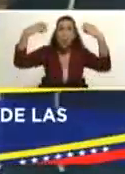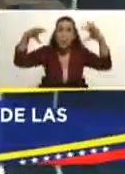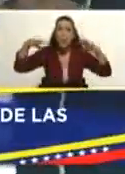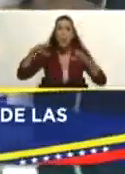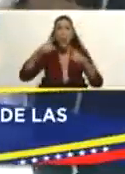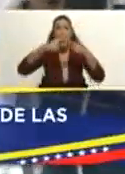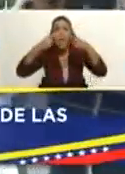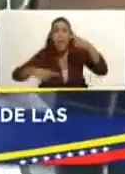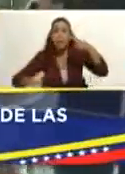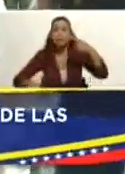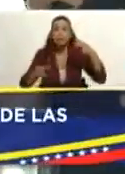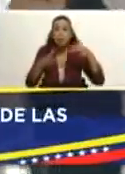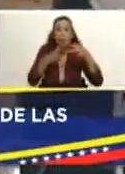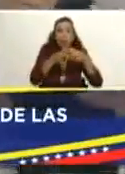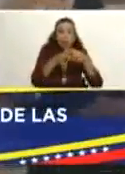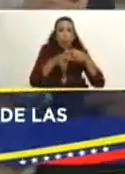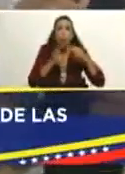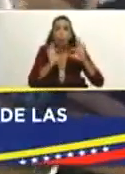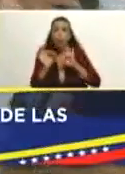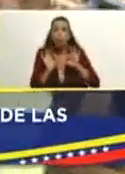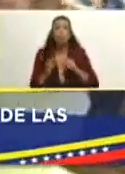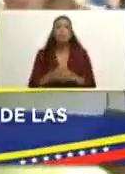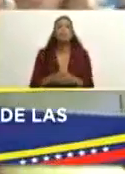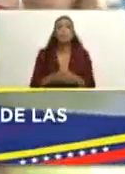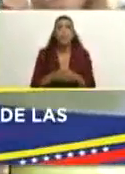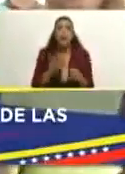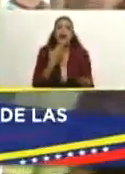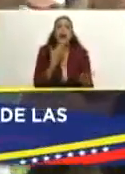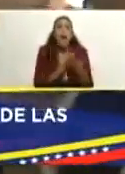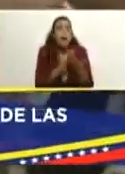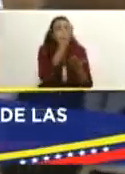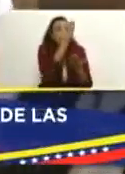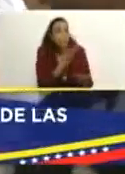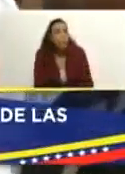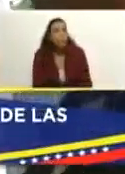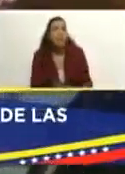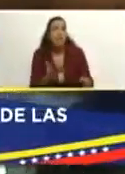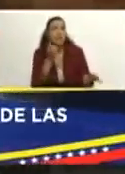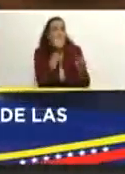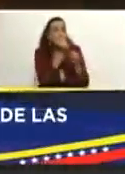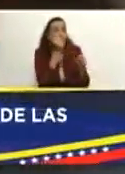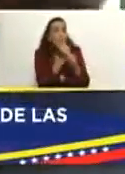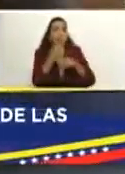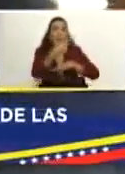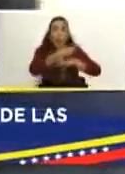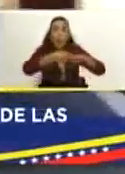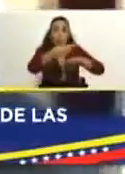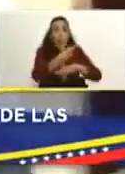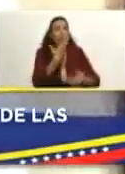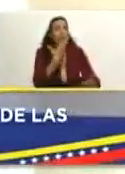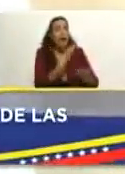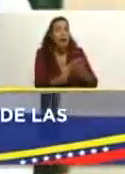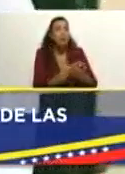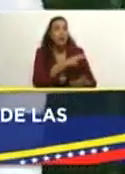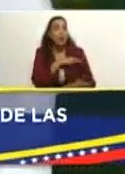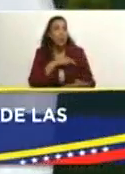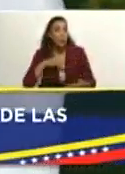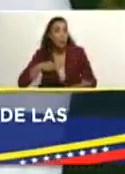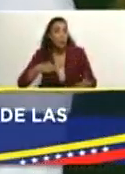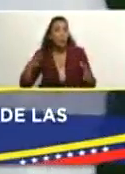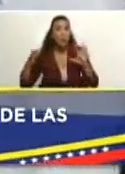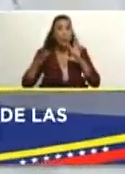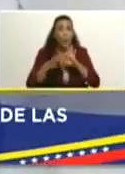sistema eléctrico, entre otros detalles. De verdad que agradecido con usted, su gestión de gobierno, con nuestro...